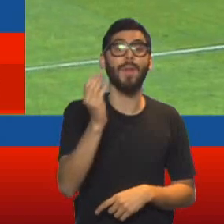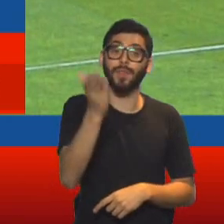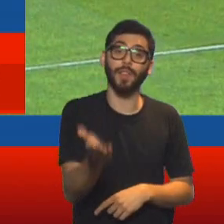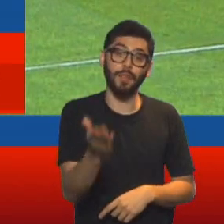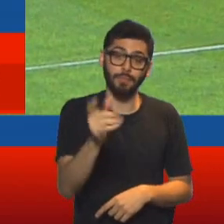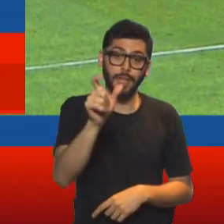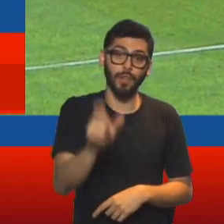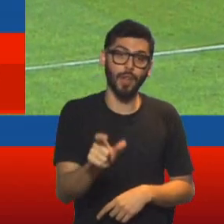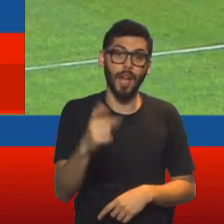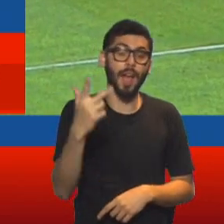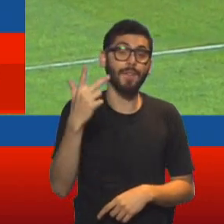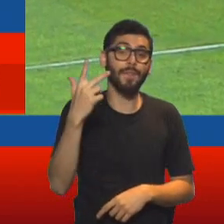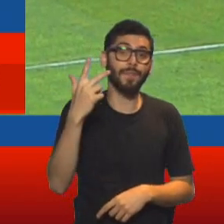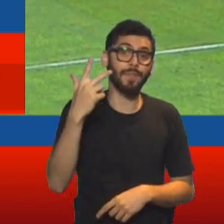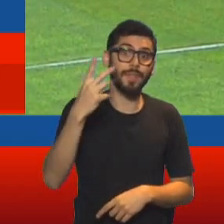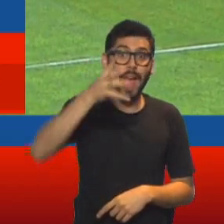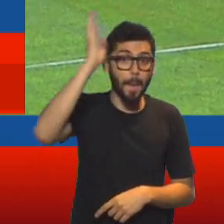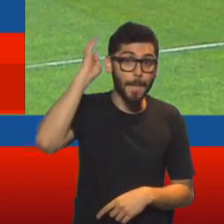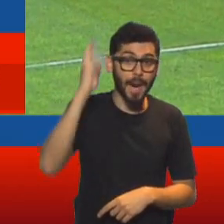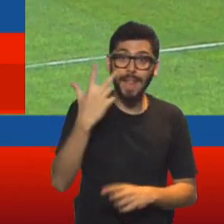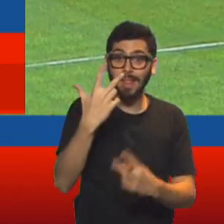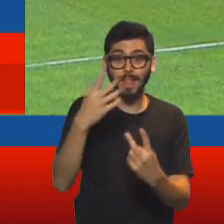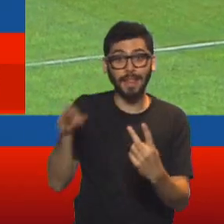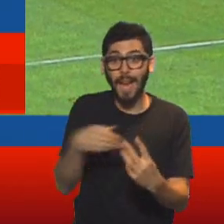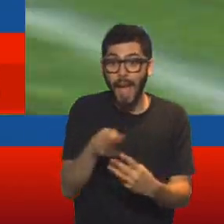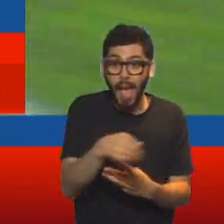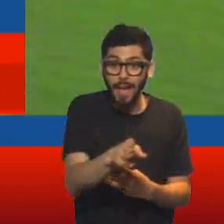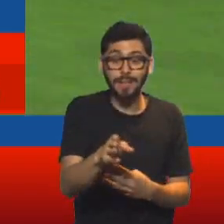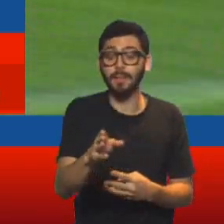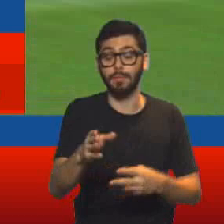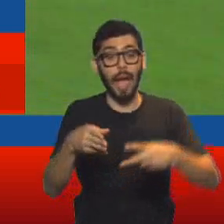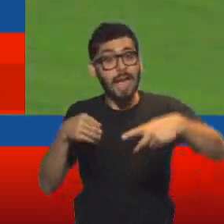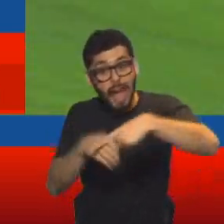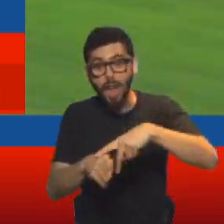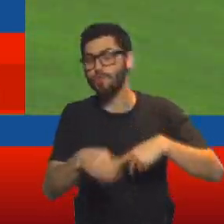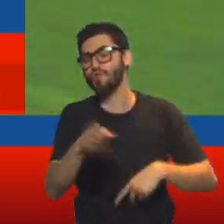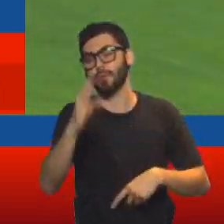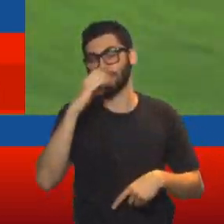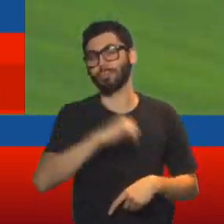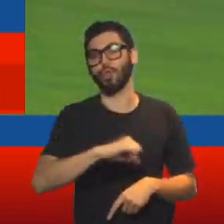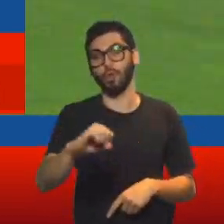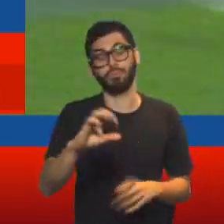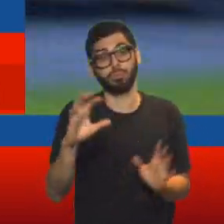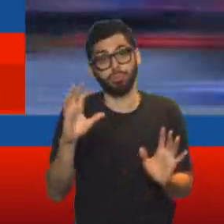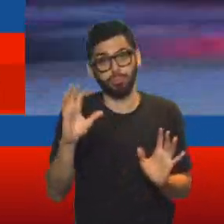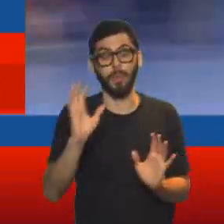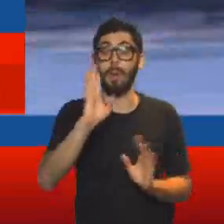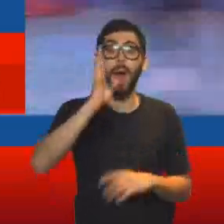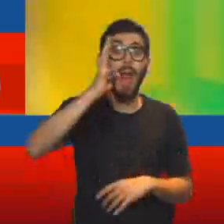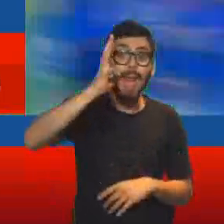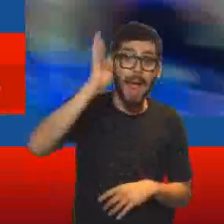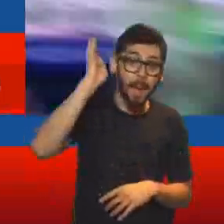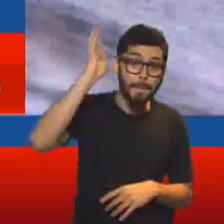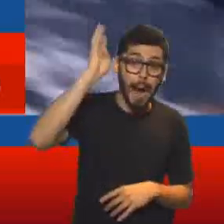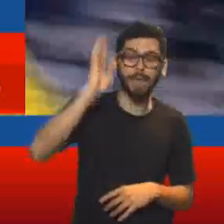Neymar, 3 hombres en el camino, con caño y todo para que Paquetá defina. Más que Neymar, te digo